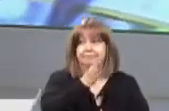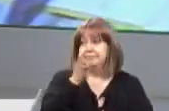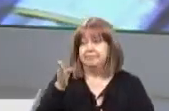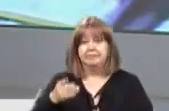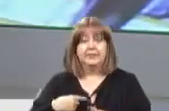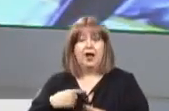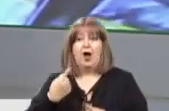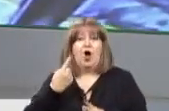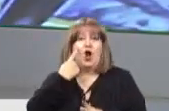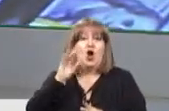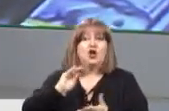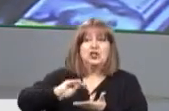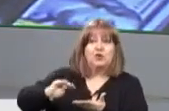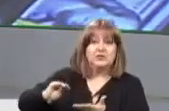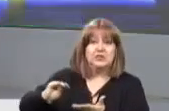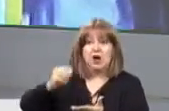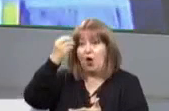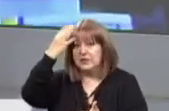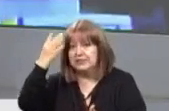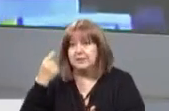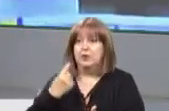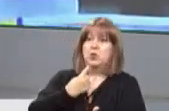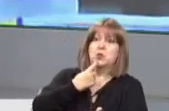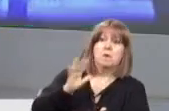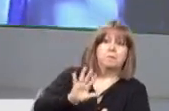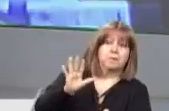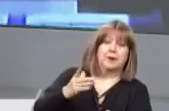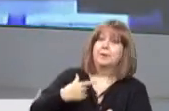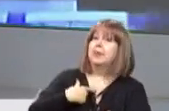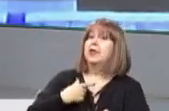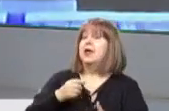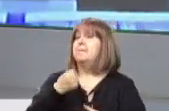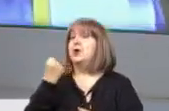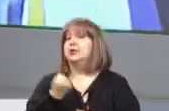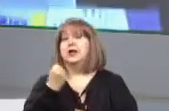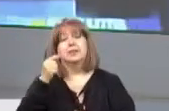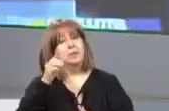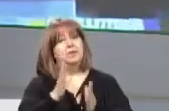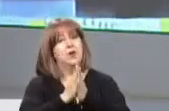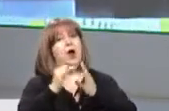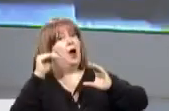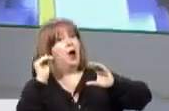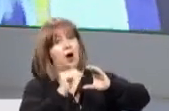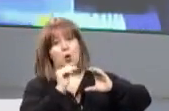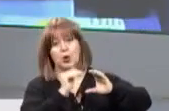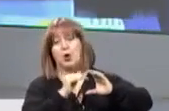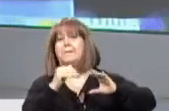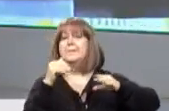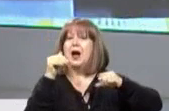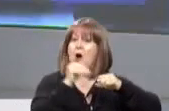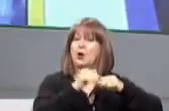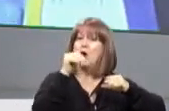poquito claro. que uno tiene. Correcto. ¿No? Pero, sí. pero realmente hacerlo. Sí, sí, empezar a animarse y empezar a ahorrar. Justo termina el año y yo siempre estoy promoviendo mucho